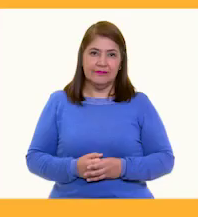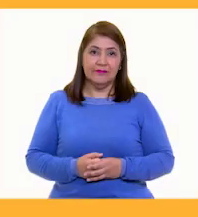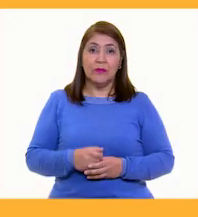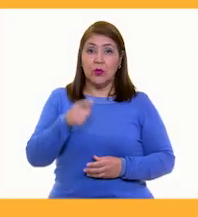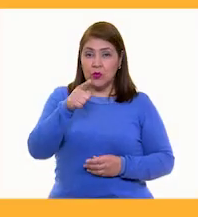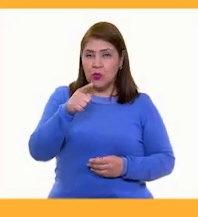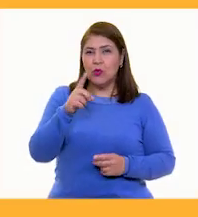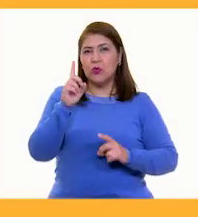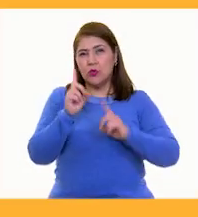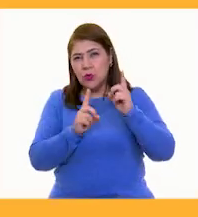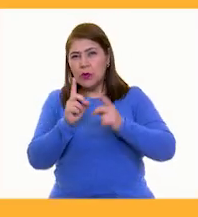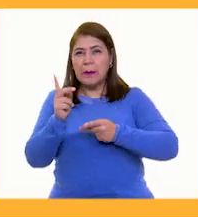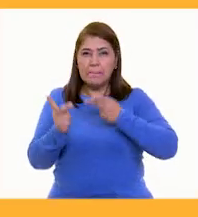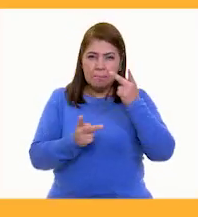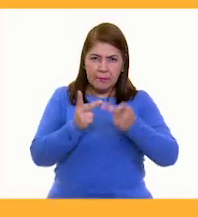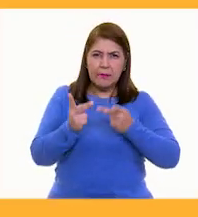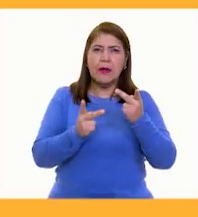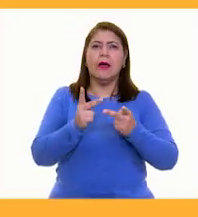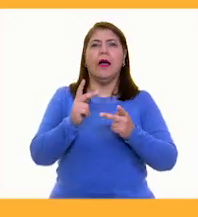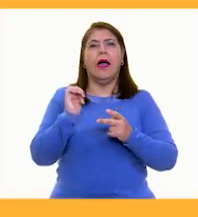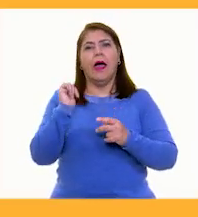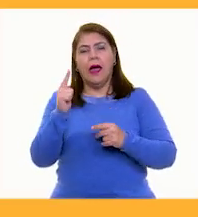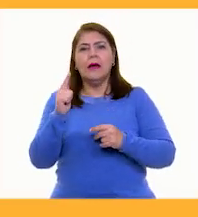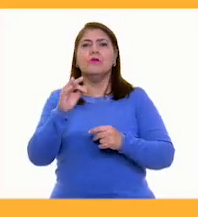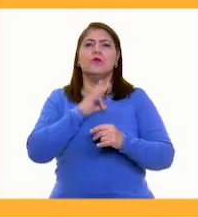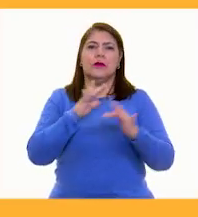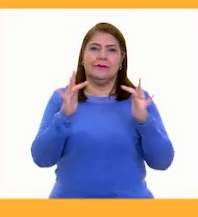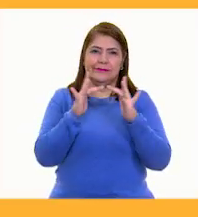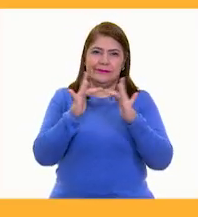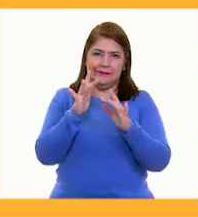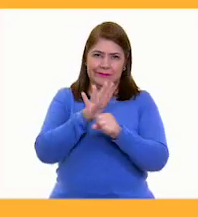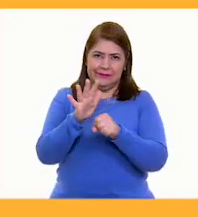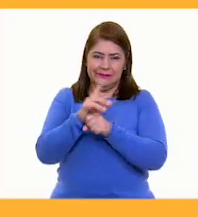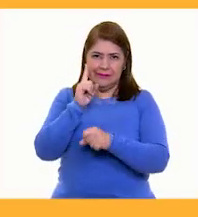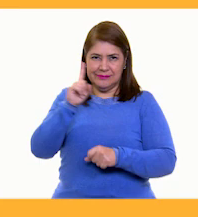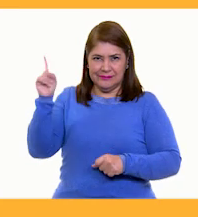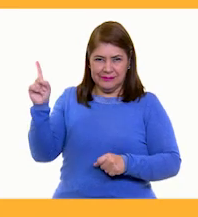Si tienes alguna duda, contáctanos. Página web,